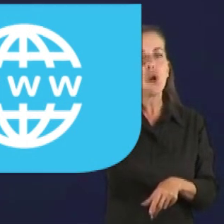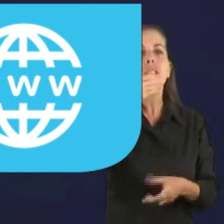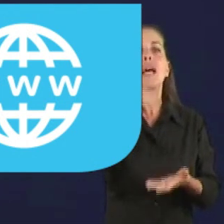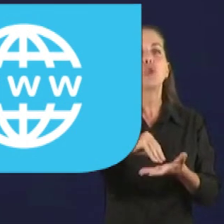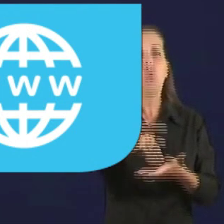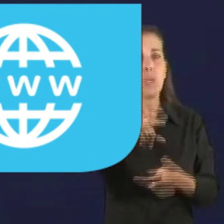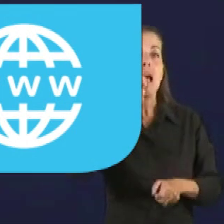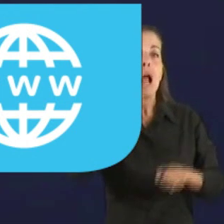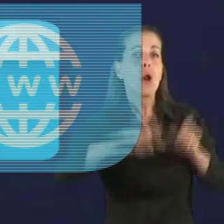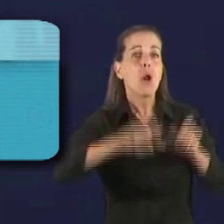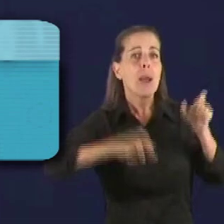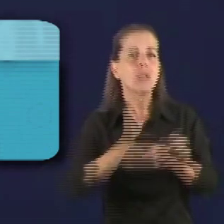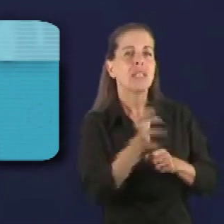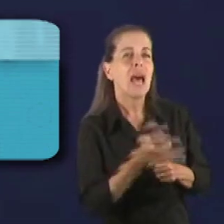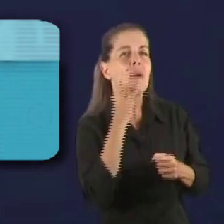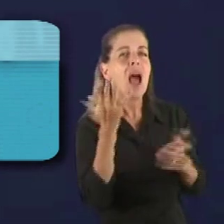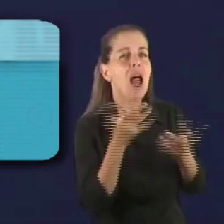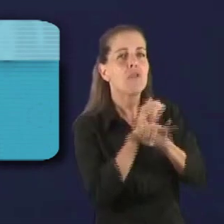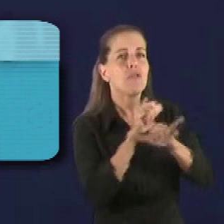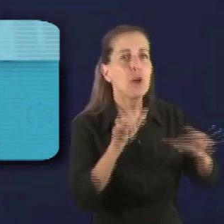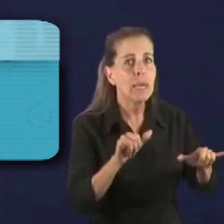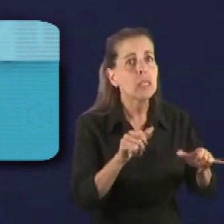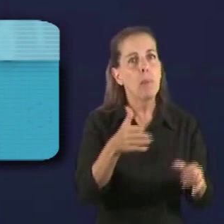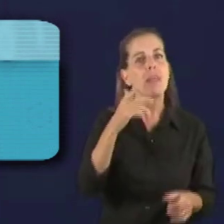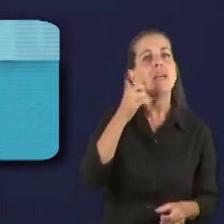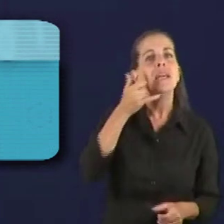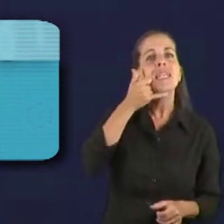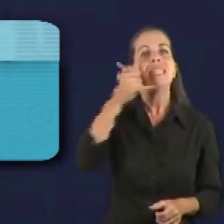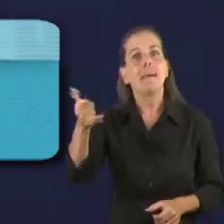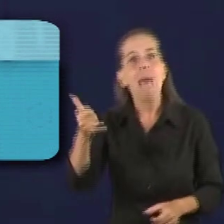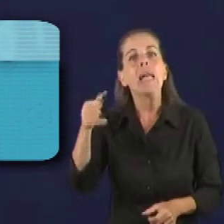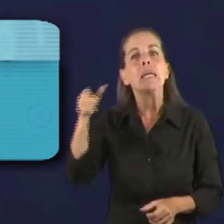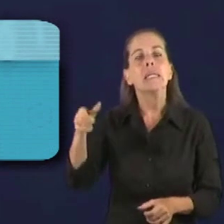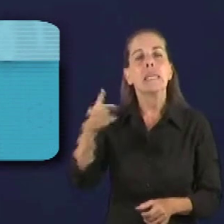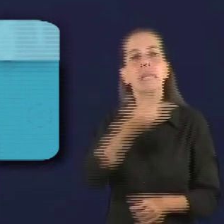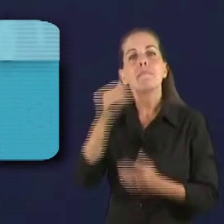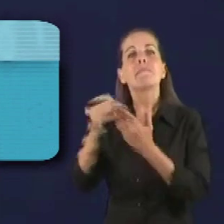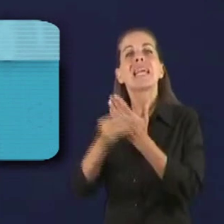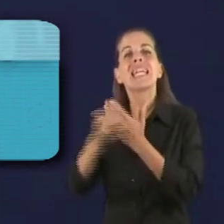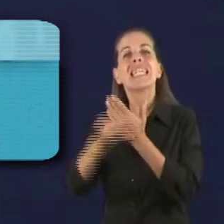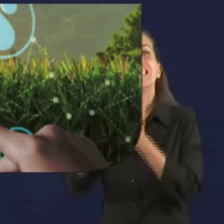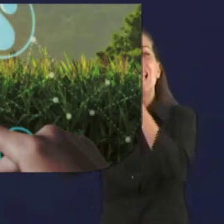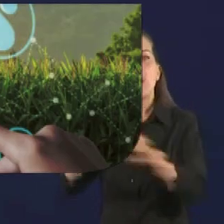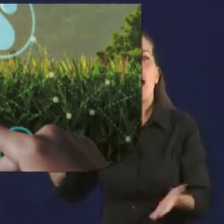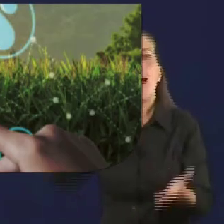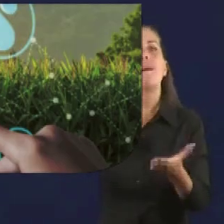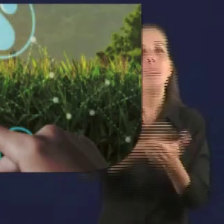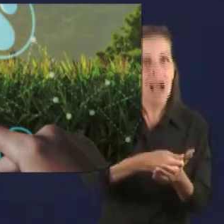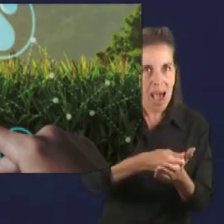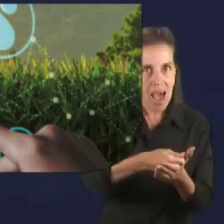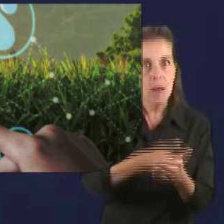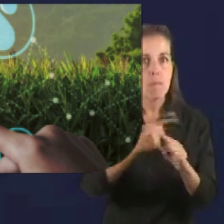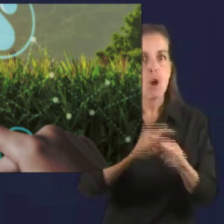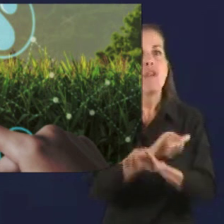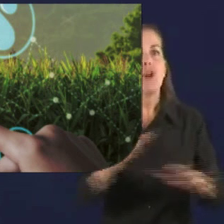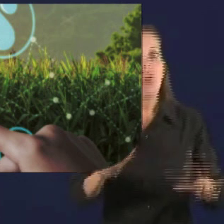supuesto que la línea 134 queda abierta para cualquier dato que puedan aportar, línea que, por supuesto, sigue